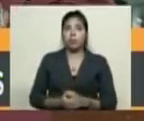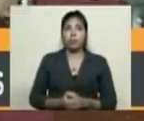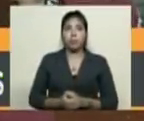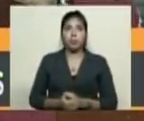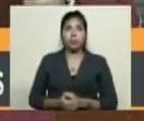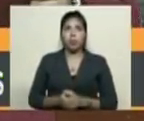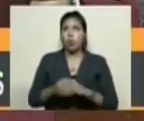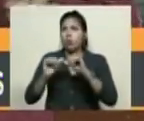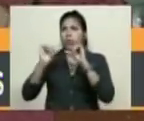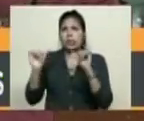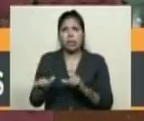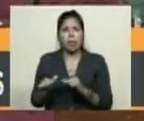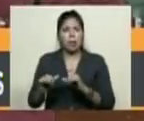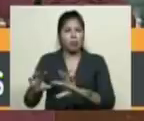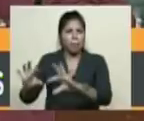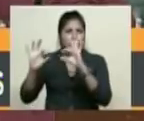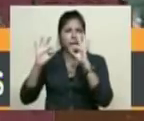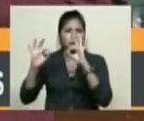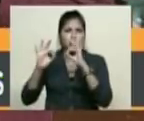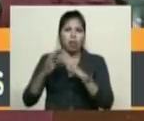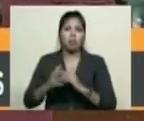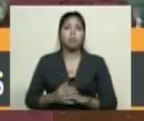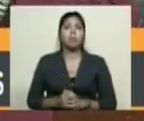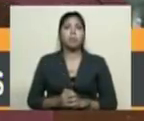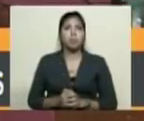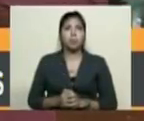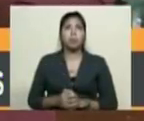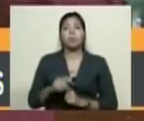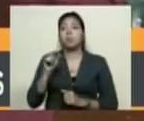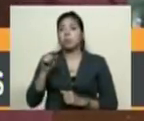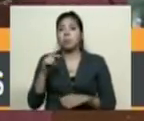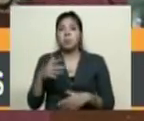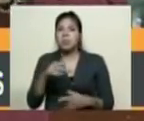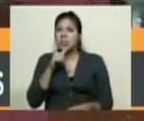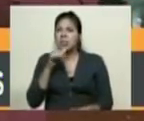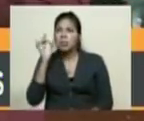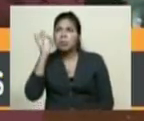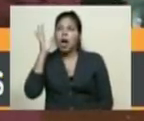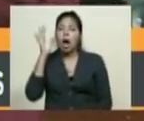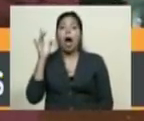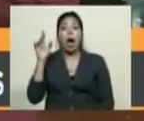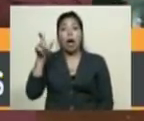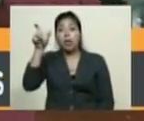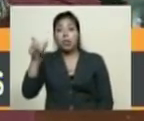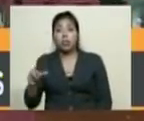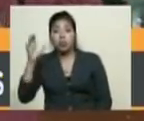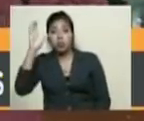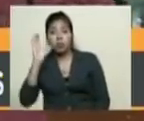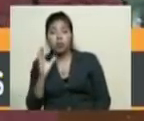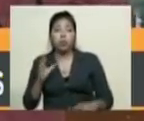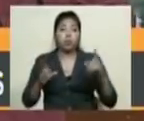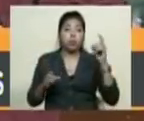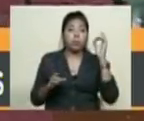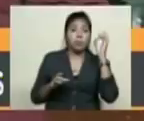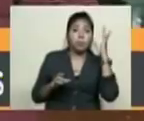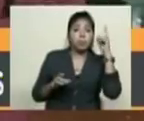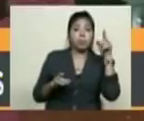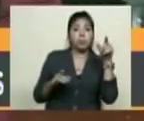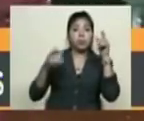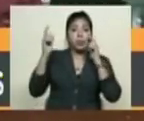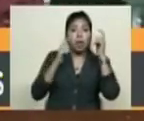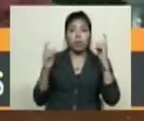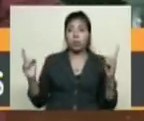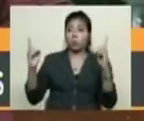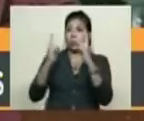un sistema único barrio adentro. Y eso se creó gracias a Fidel, a Chávez, al convenio Bolívar Martí. Y lo